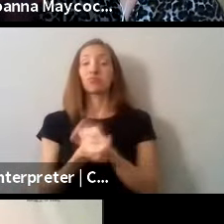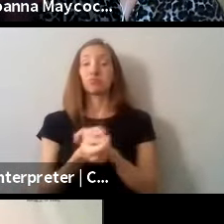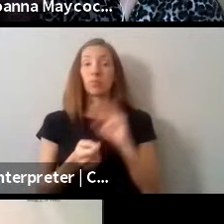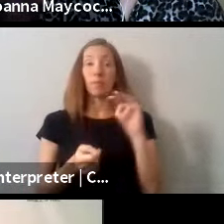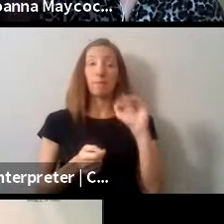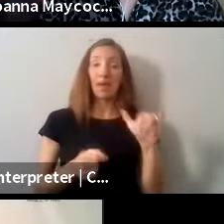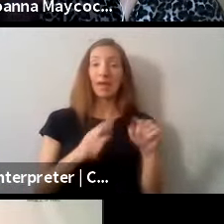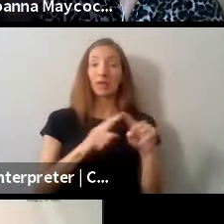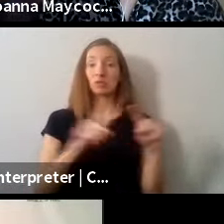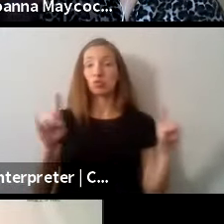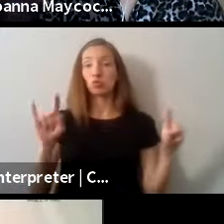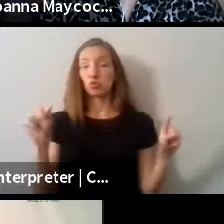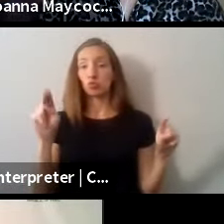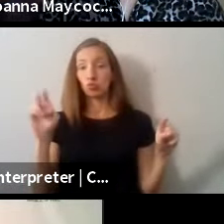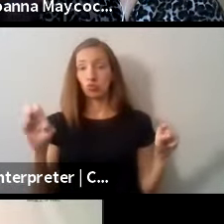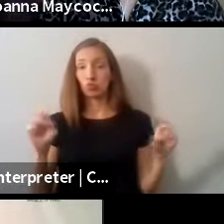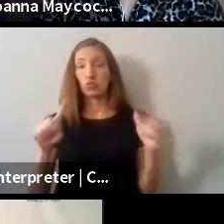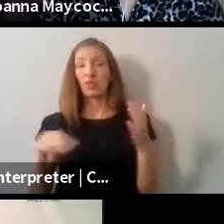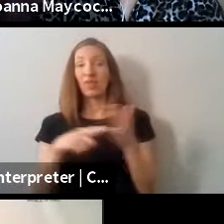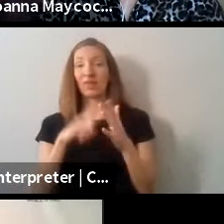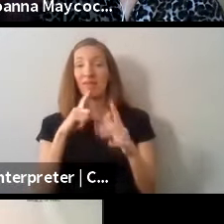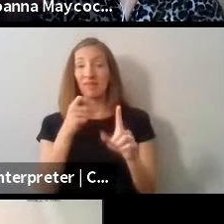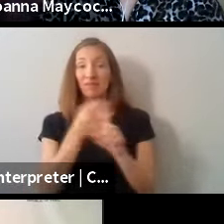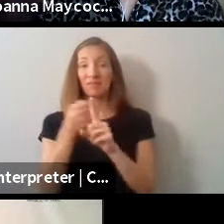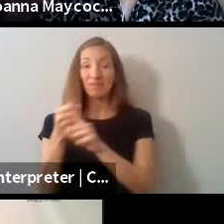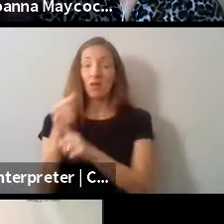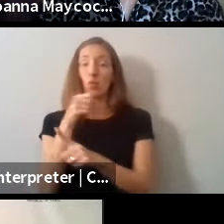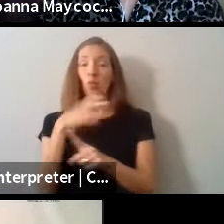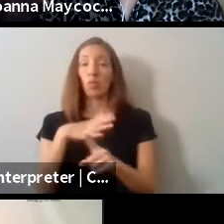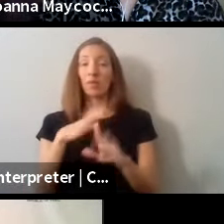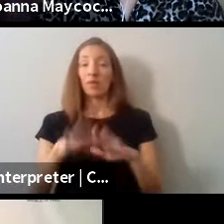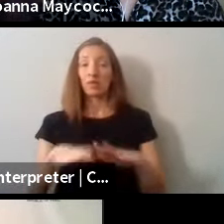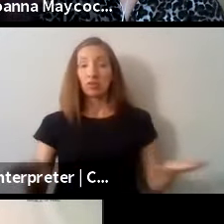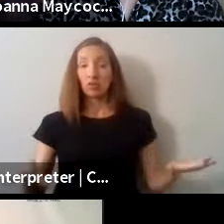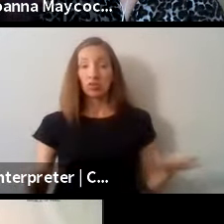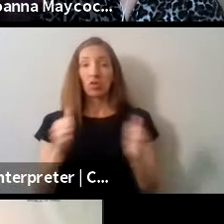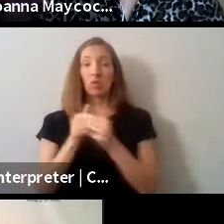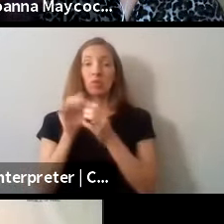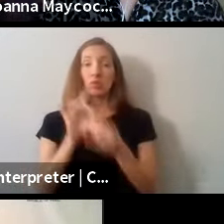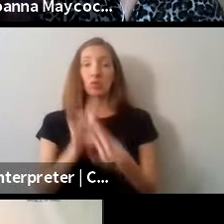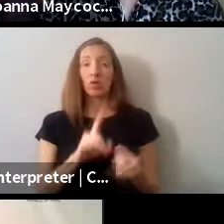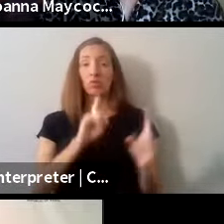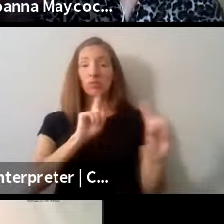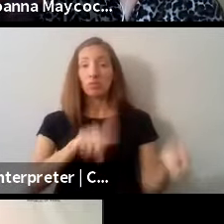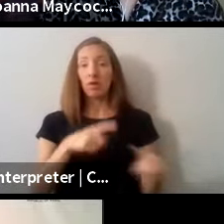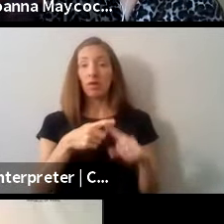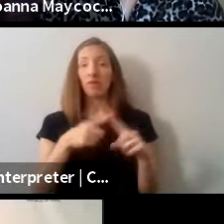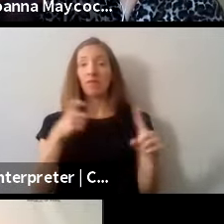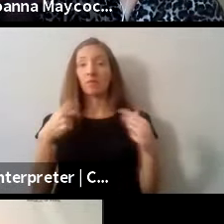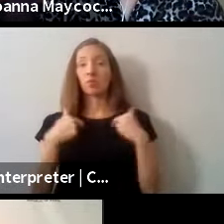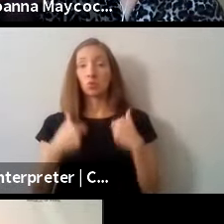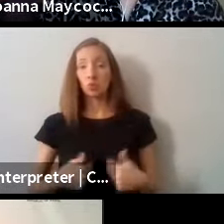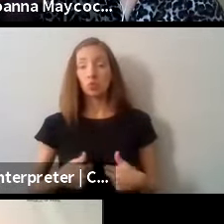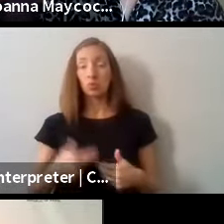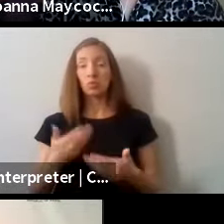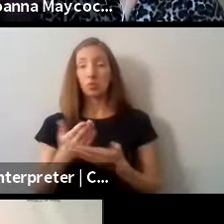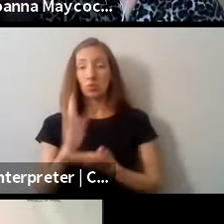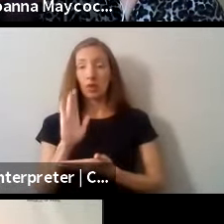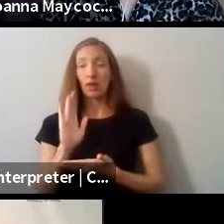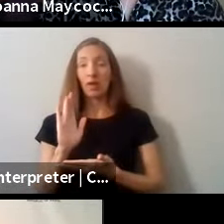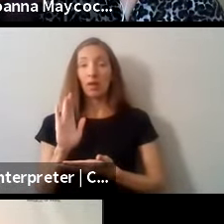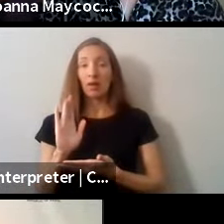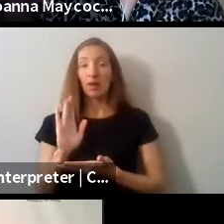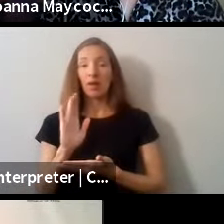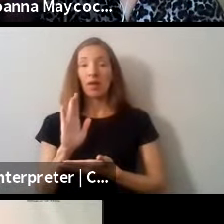a la respuesta de esta Secretaría de Derechos Humanos, más de 15.810 víctimas entre marzo y